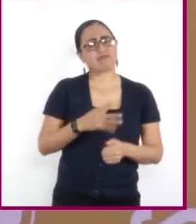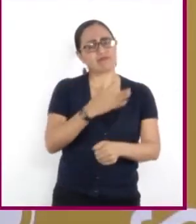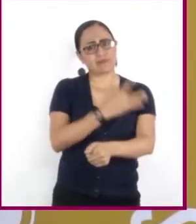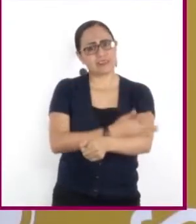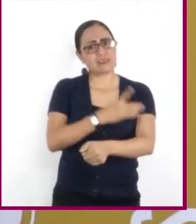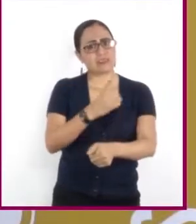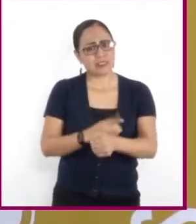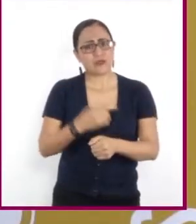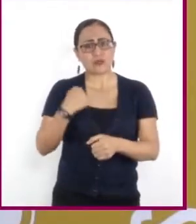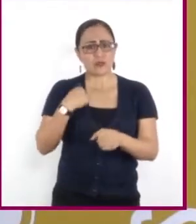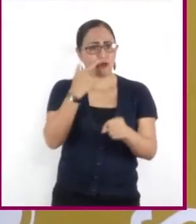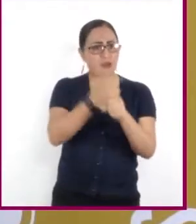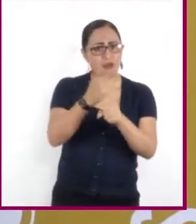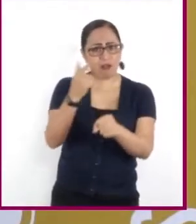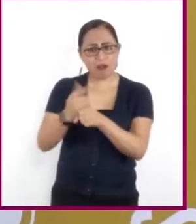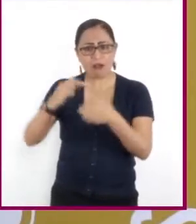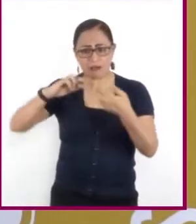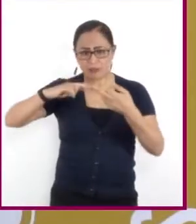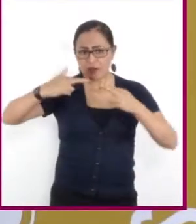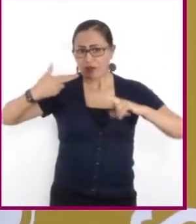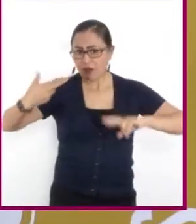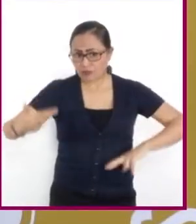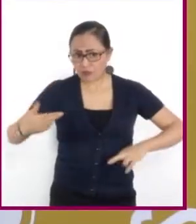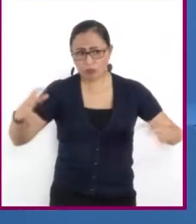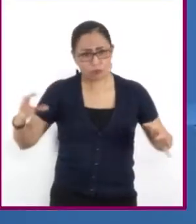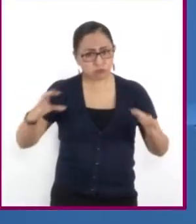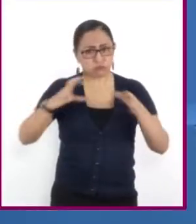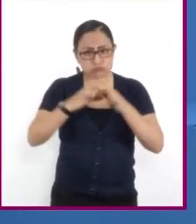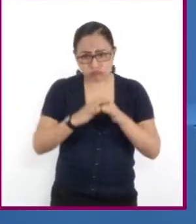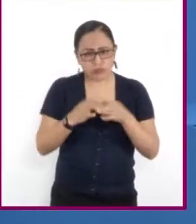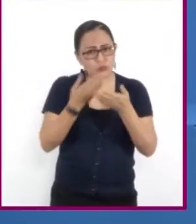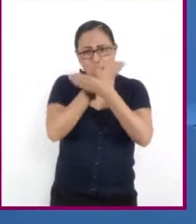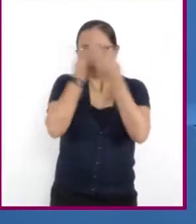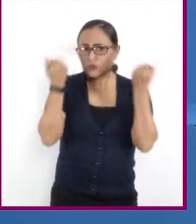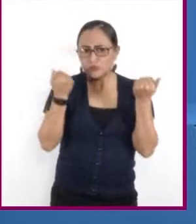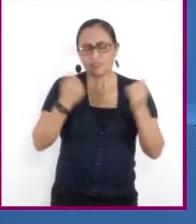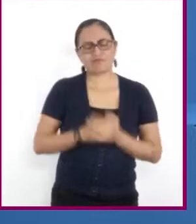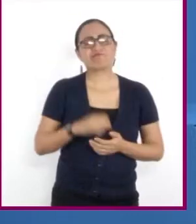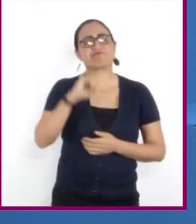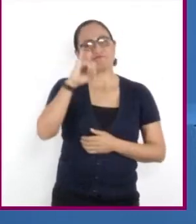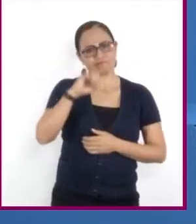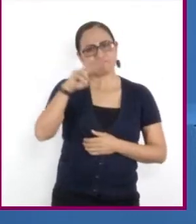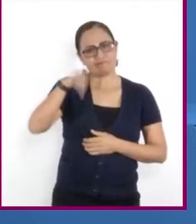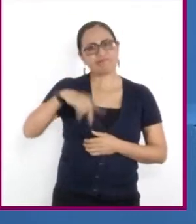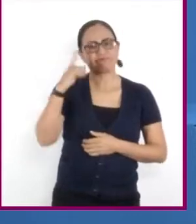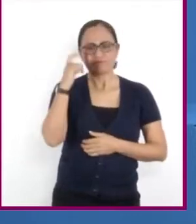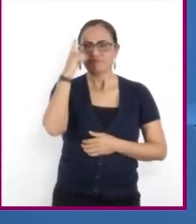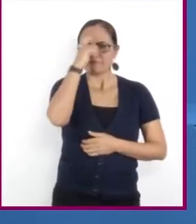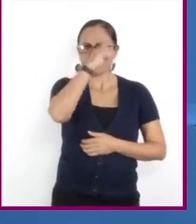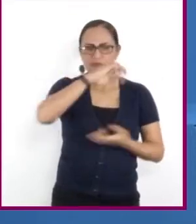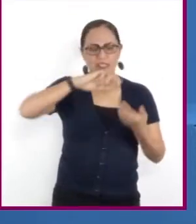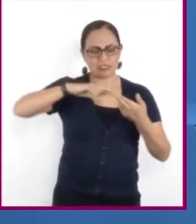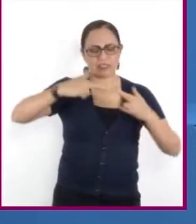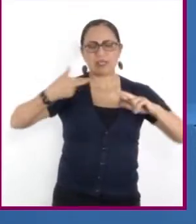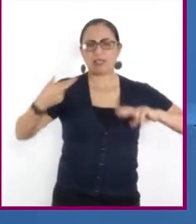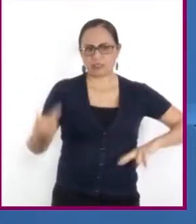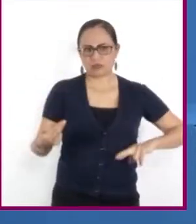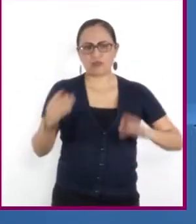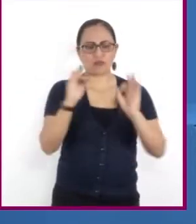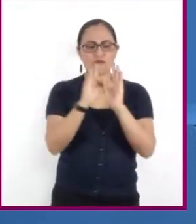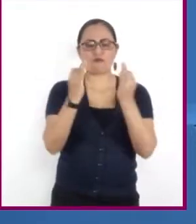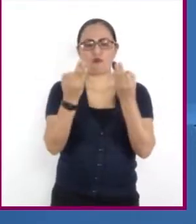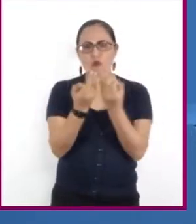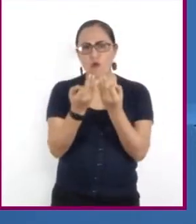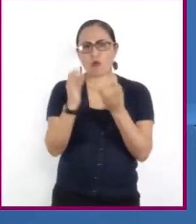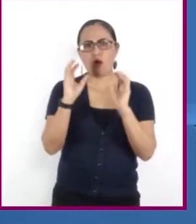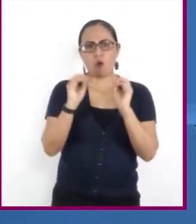puedo identificar ninguna relación entre todos esos objetos. Es difícil relacionarlos con base en forma o